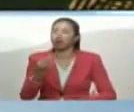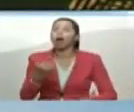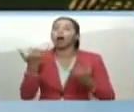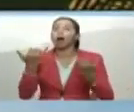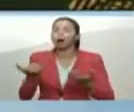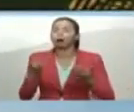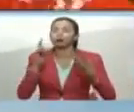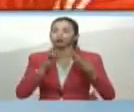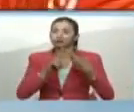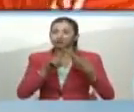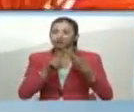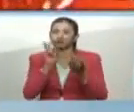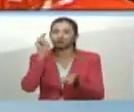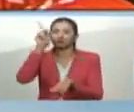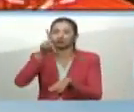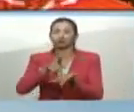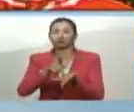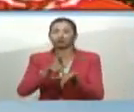palabra.